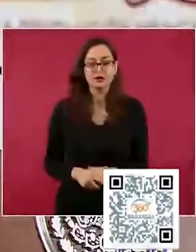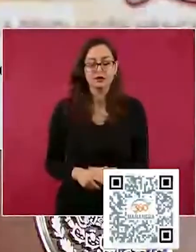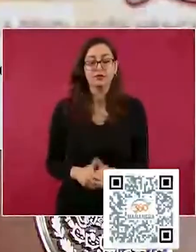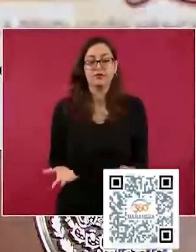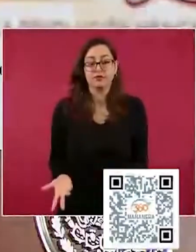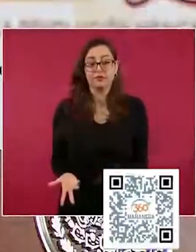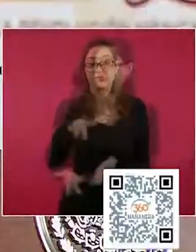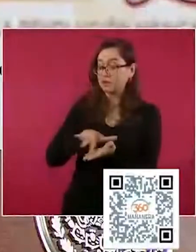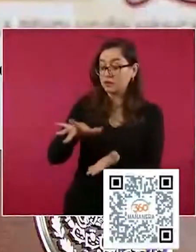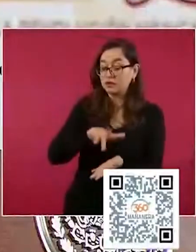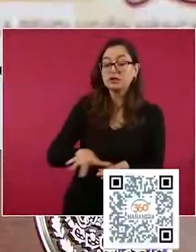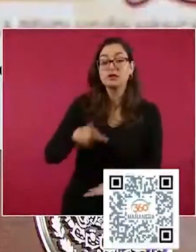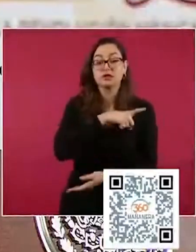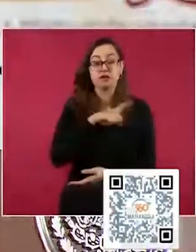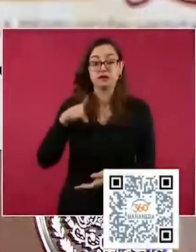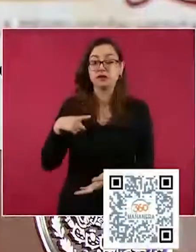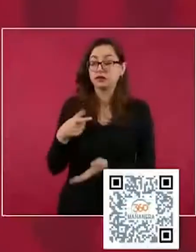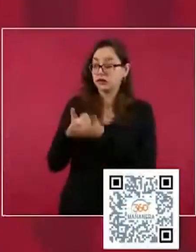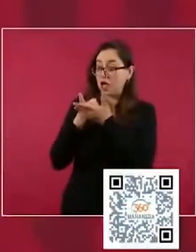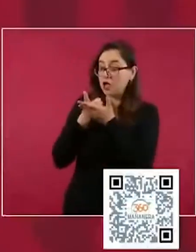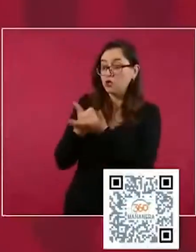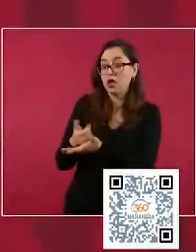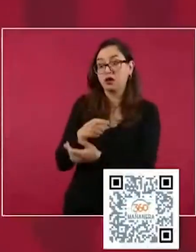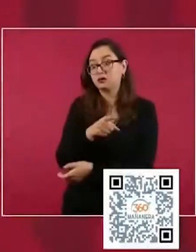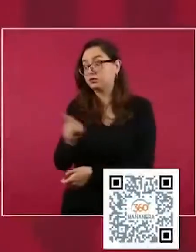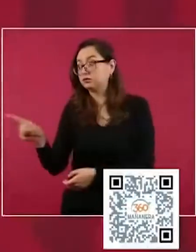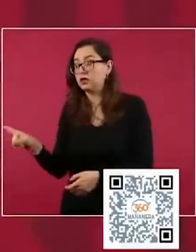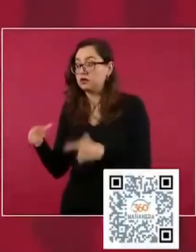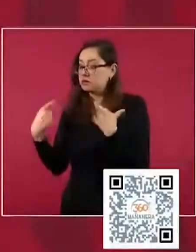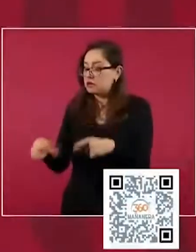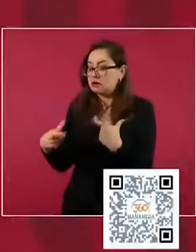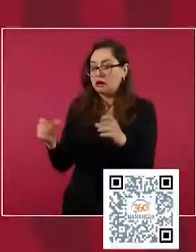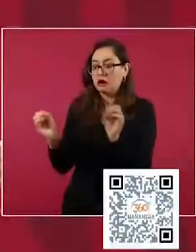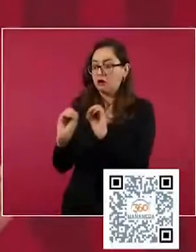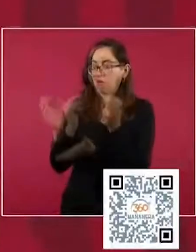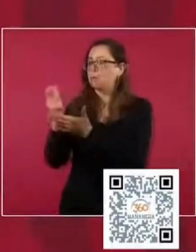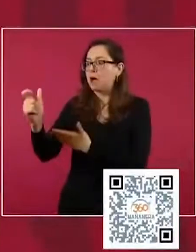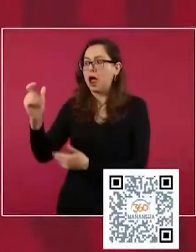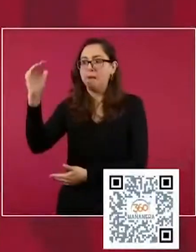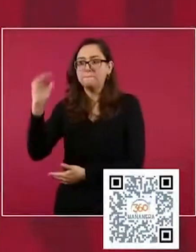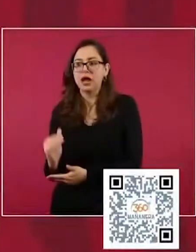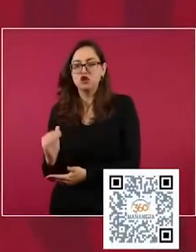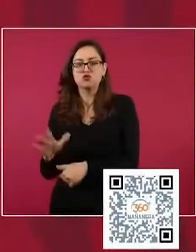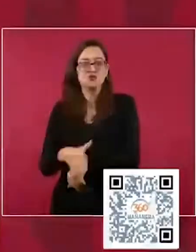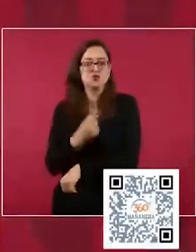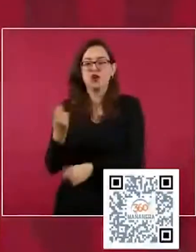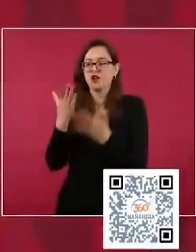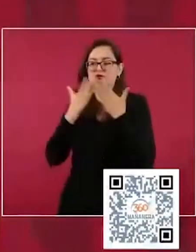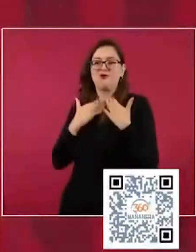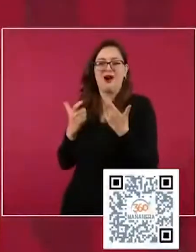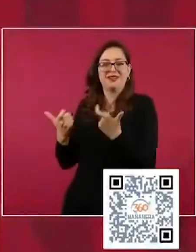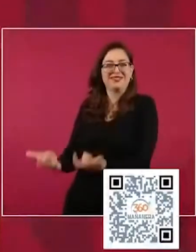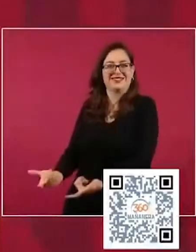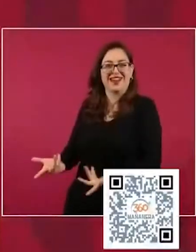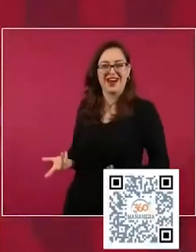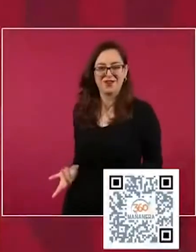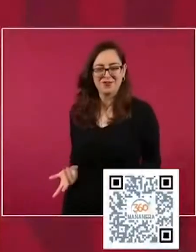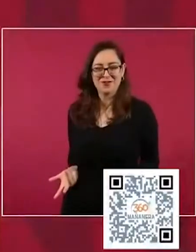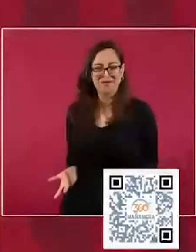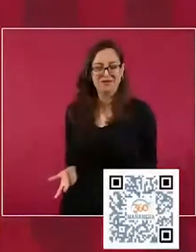que hay que ayudar más a quien lo necesita más no son egoístas